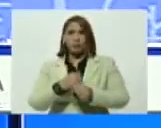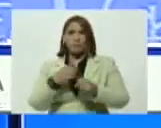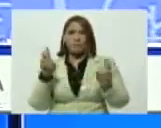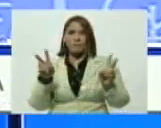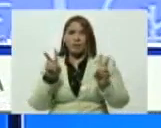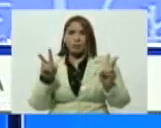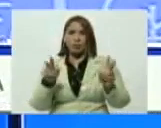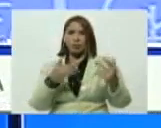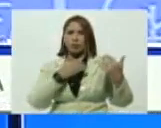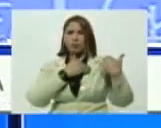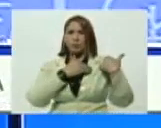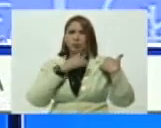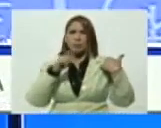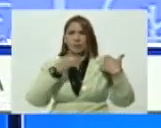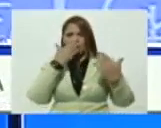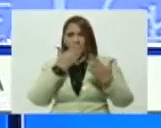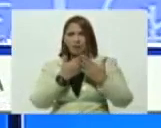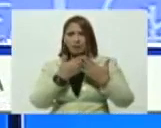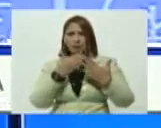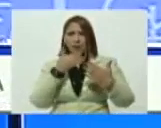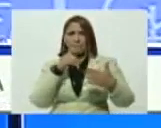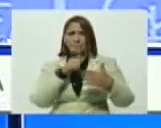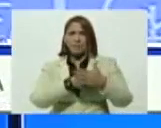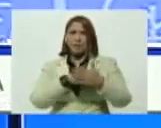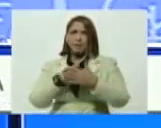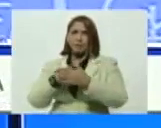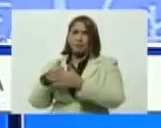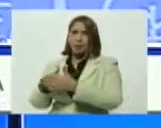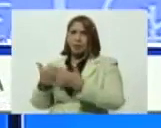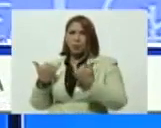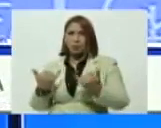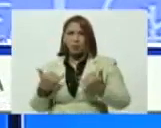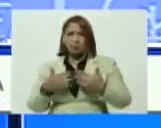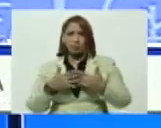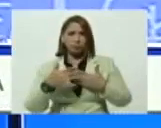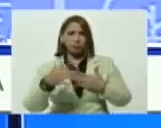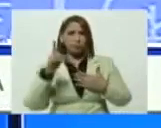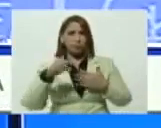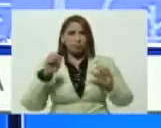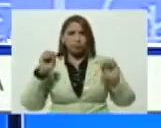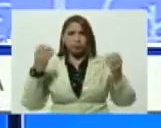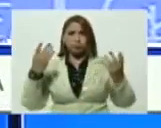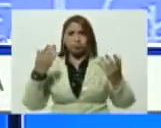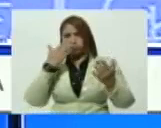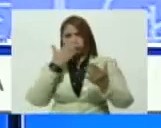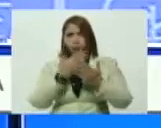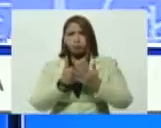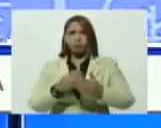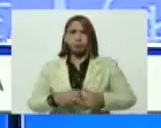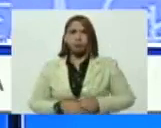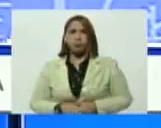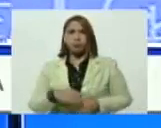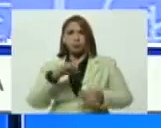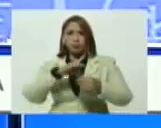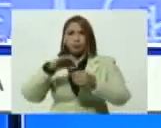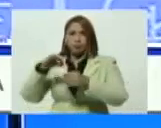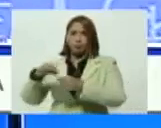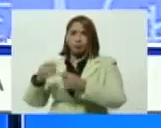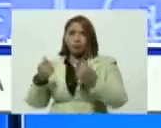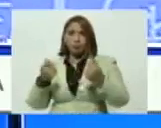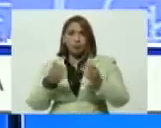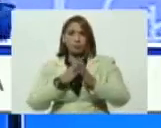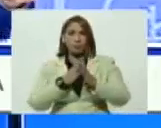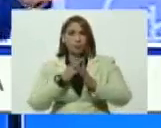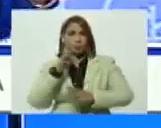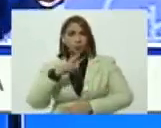las responsabilidades y frente de batalla que están llevando adelante y de los logros del frente económico. Por